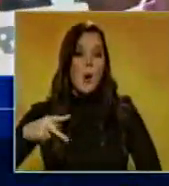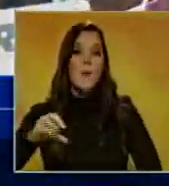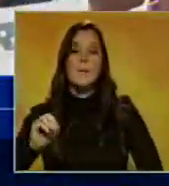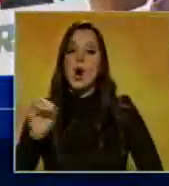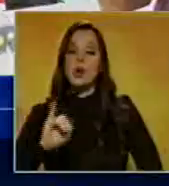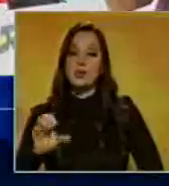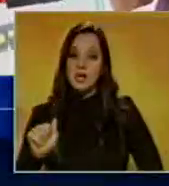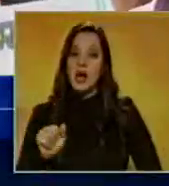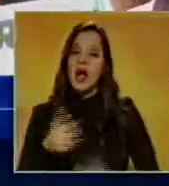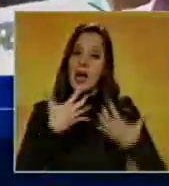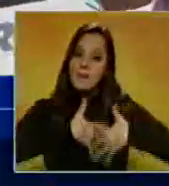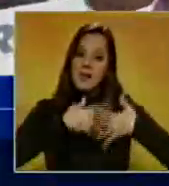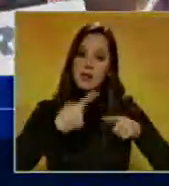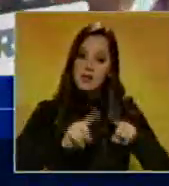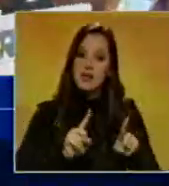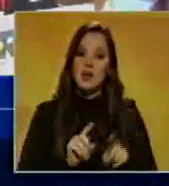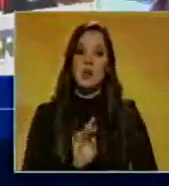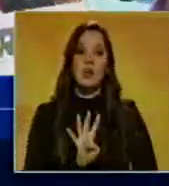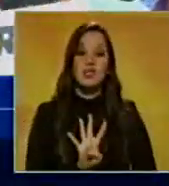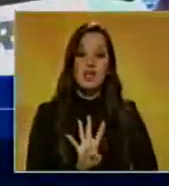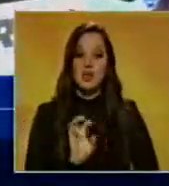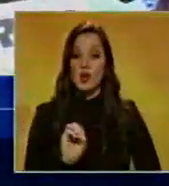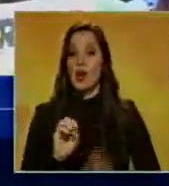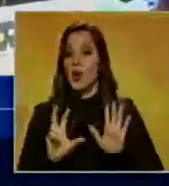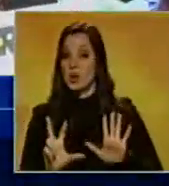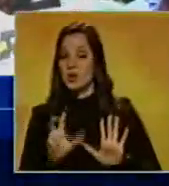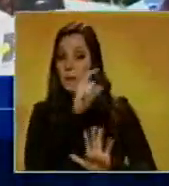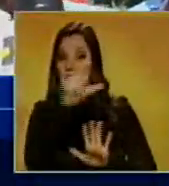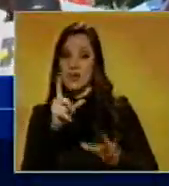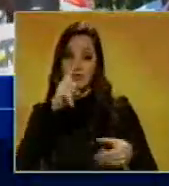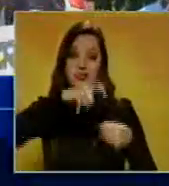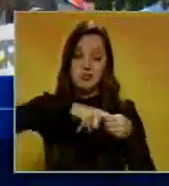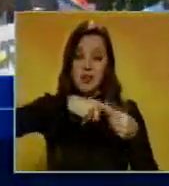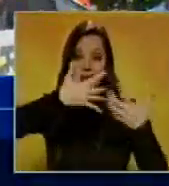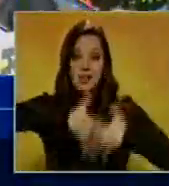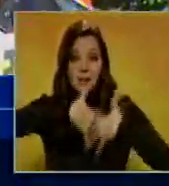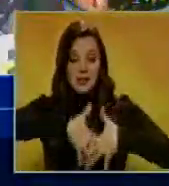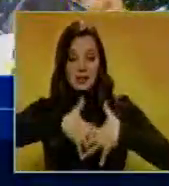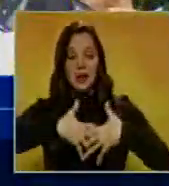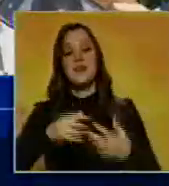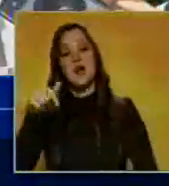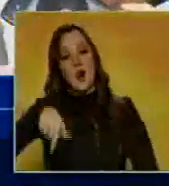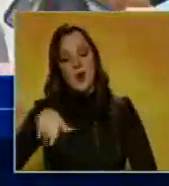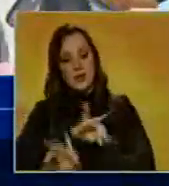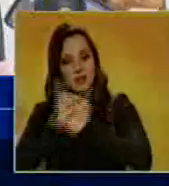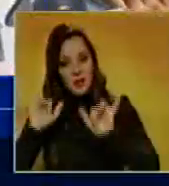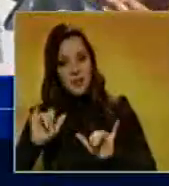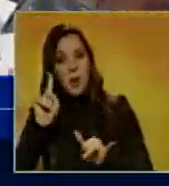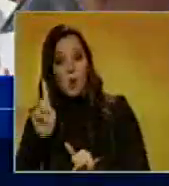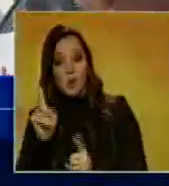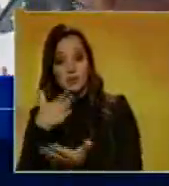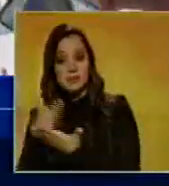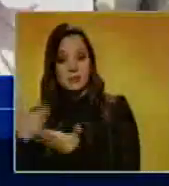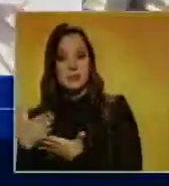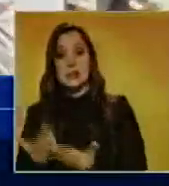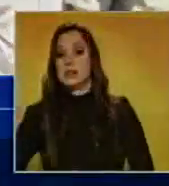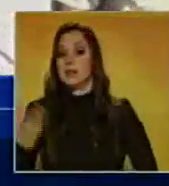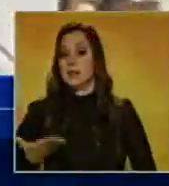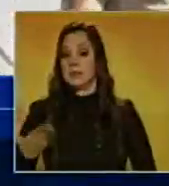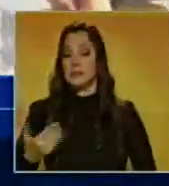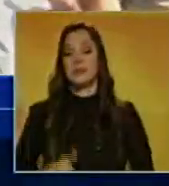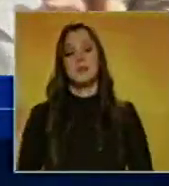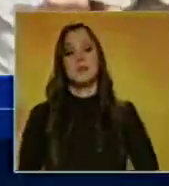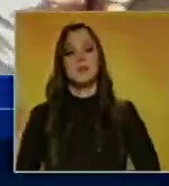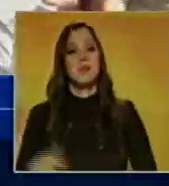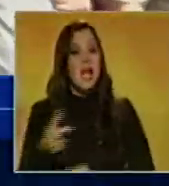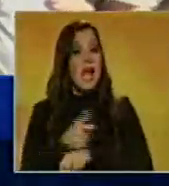somos 408 accionistas, los cuales son agricultores portugueses varinas, la gran mayoría. Y hoy pues culminamos una parte que es importantísima.